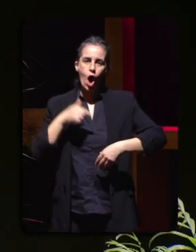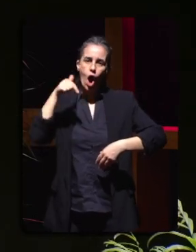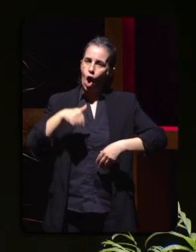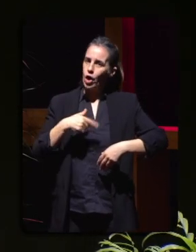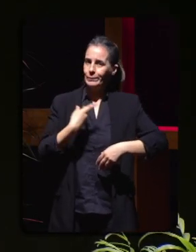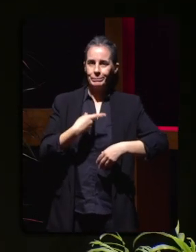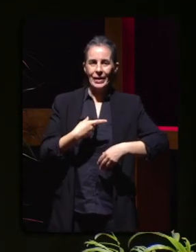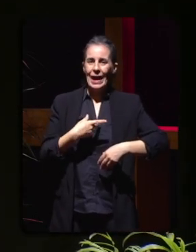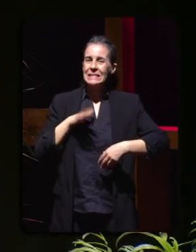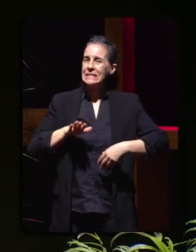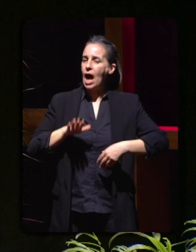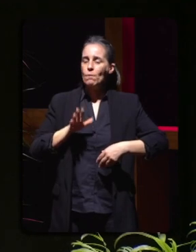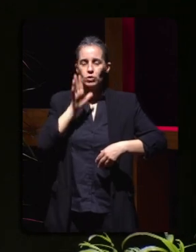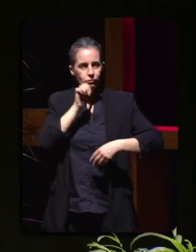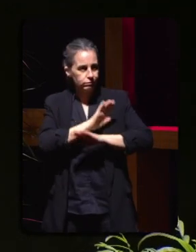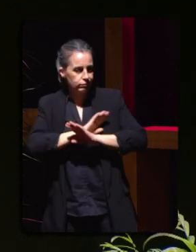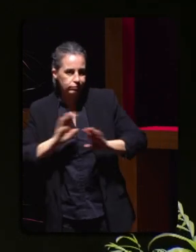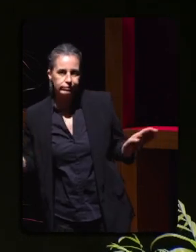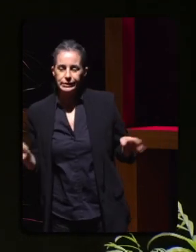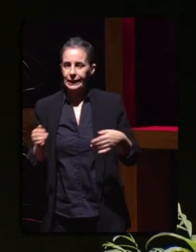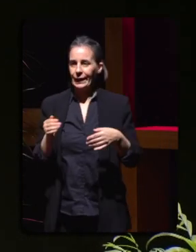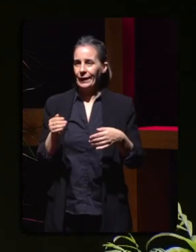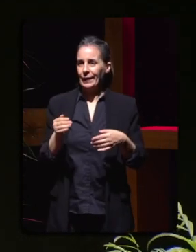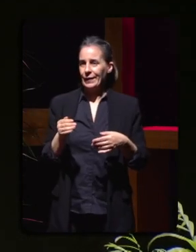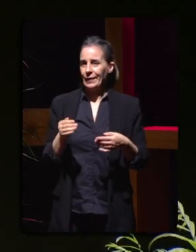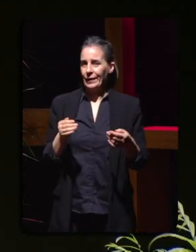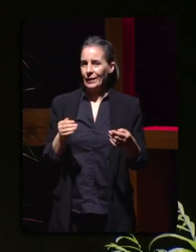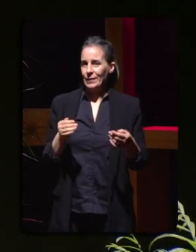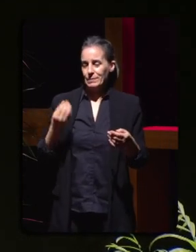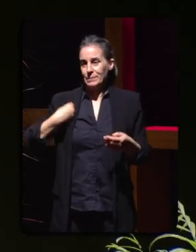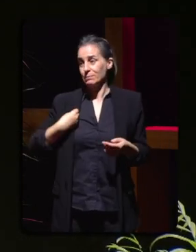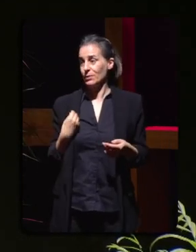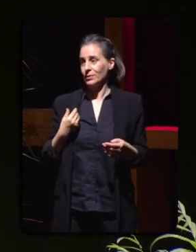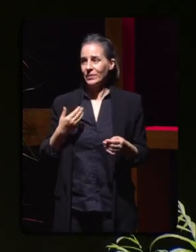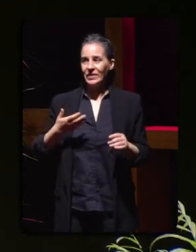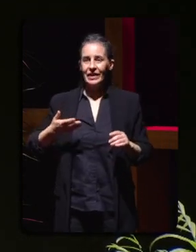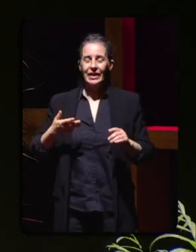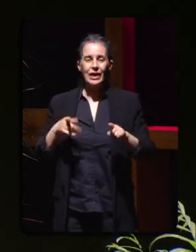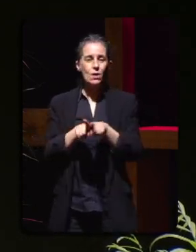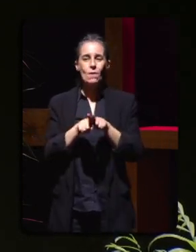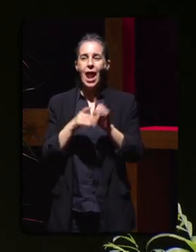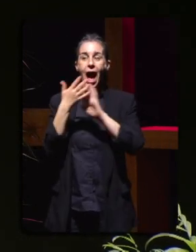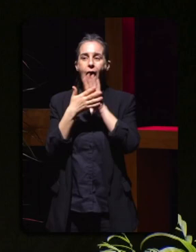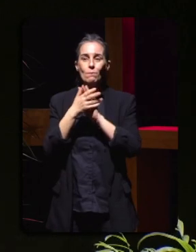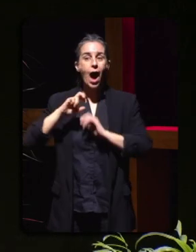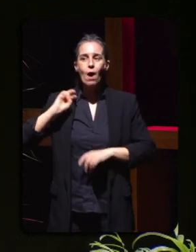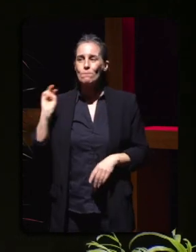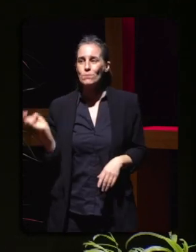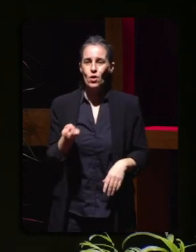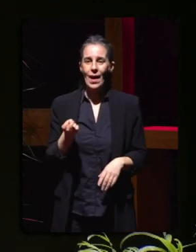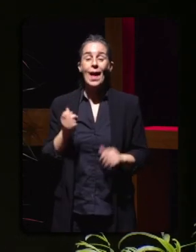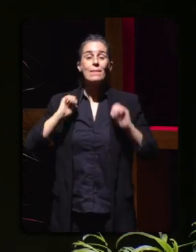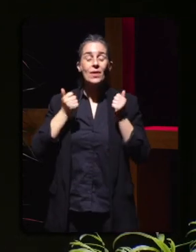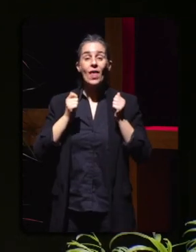que no hay quien nos aguante y pero empiezan a poner fotos de en WhatsApp